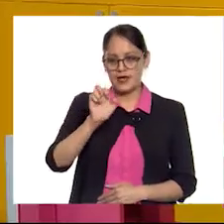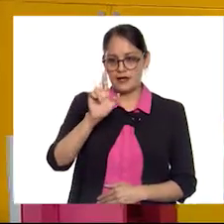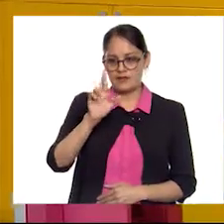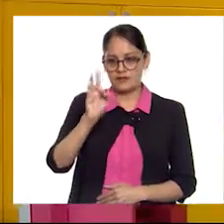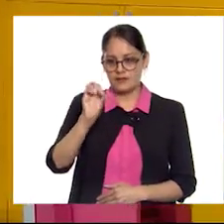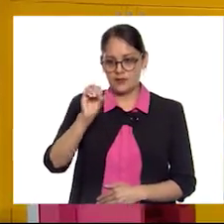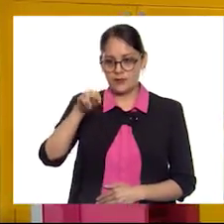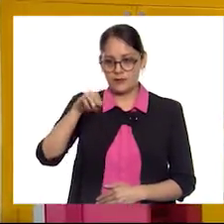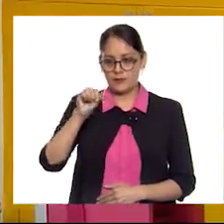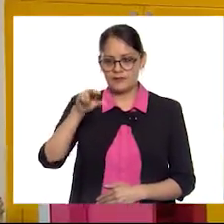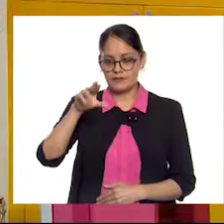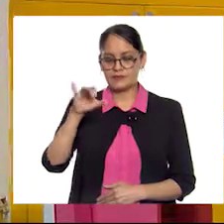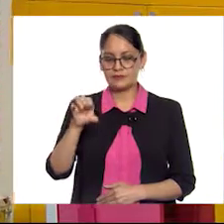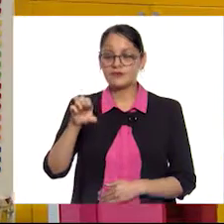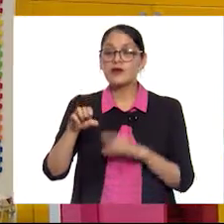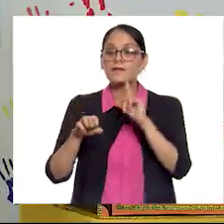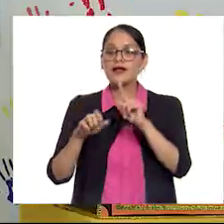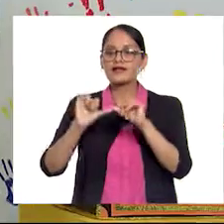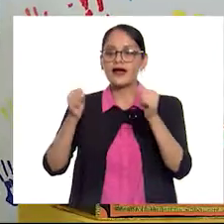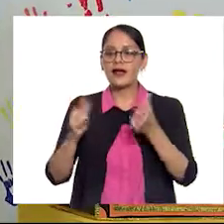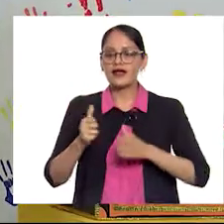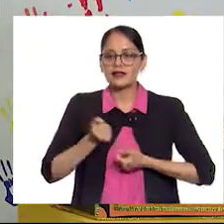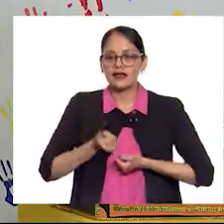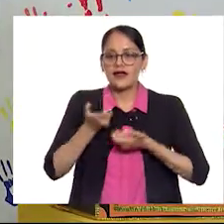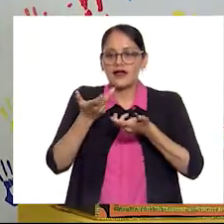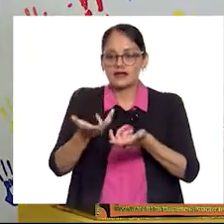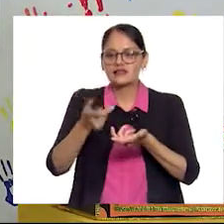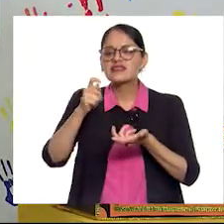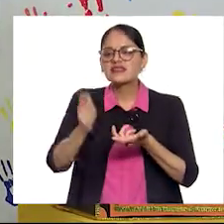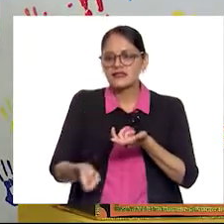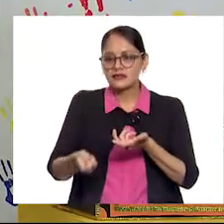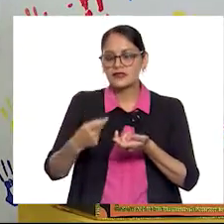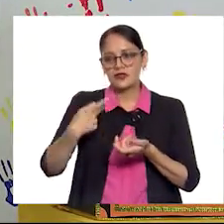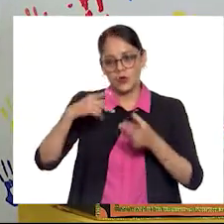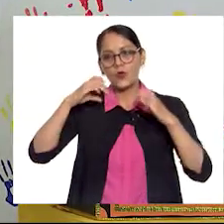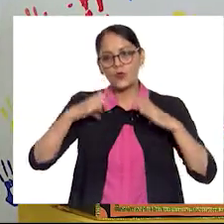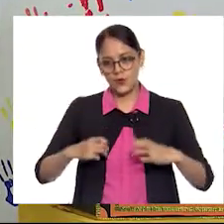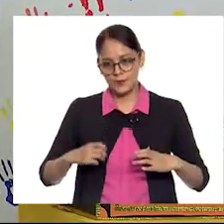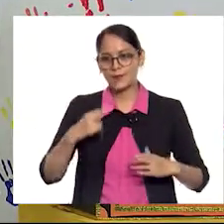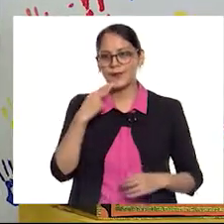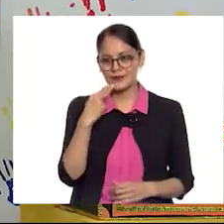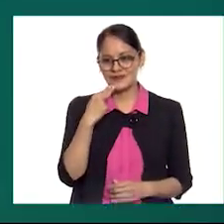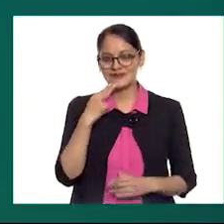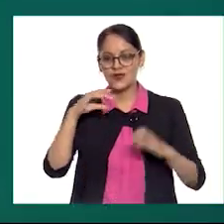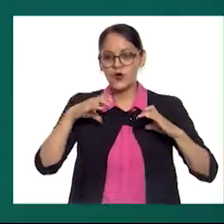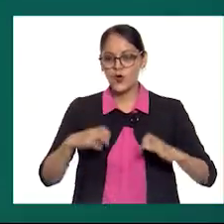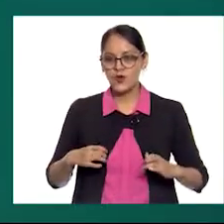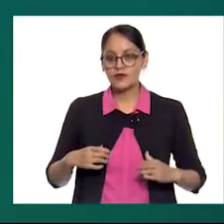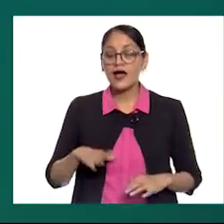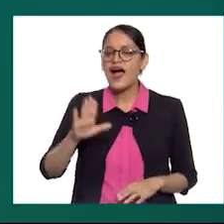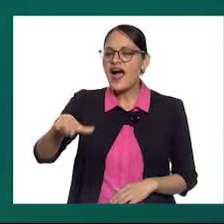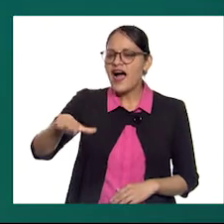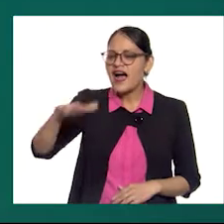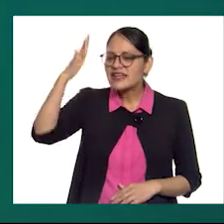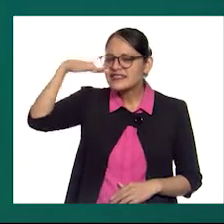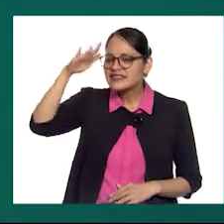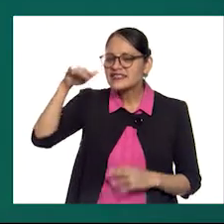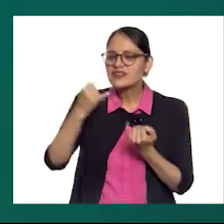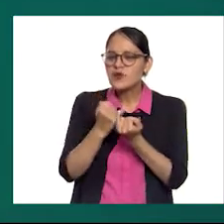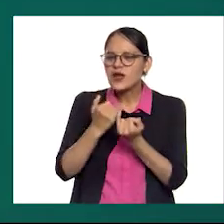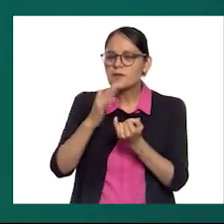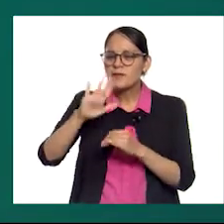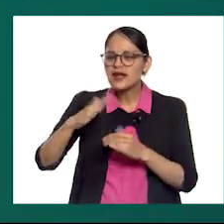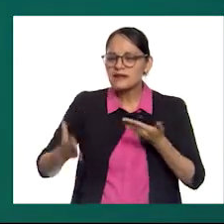El performance es una expresión artística donde vamos a utilizar principalmente nuestro cuerpo. ¿Nuestro cuerpo? ¡Ah, ya sé! Como la